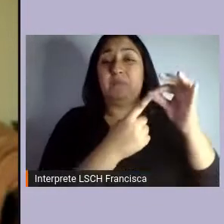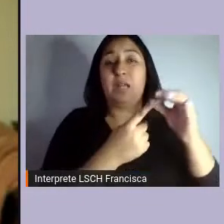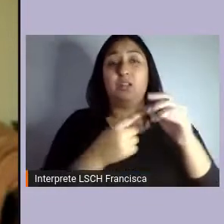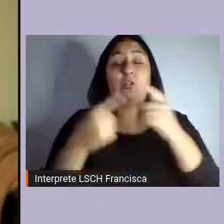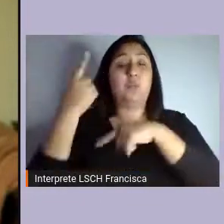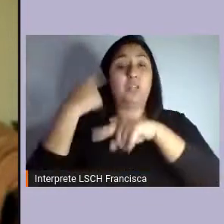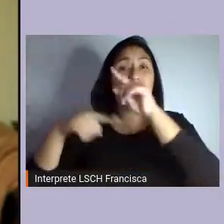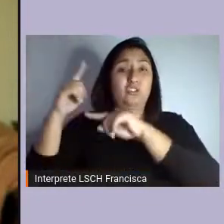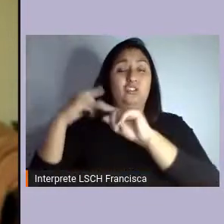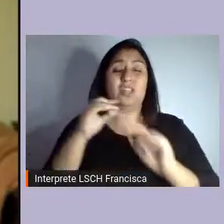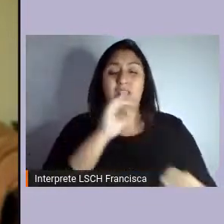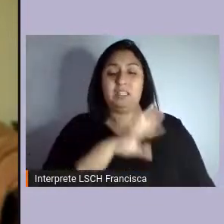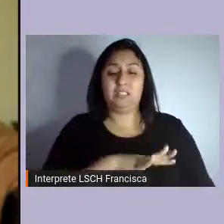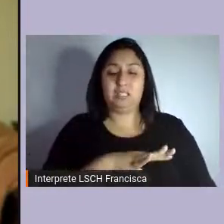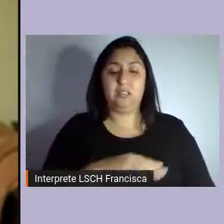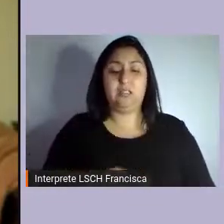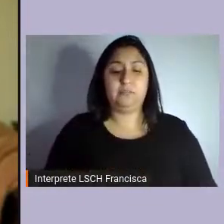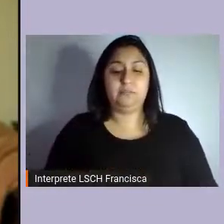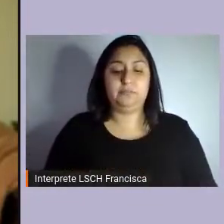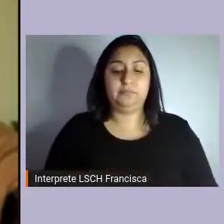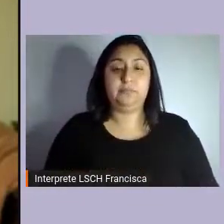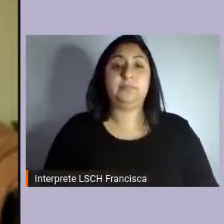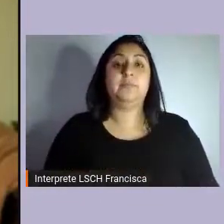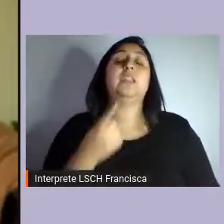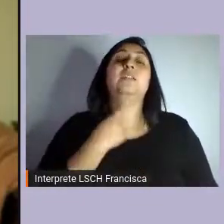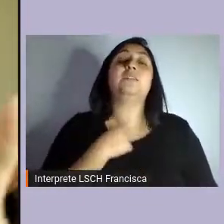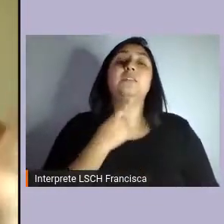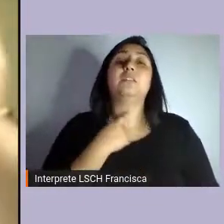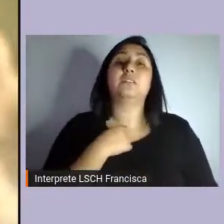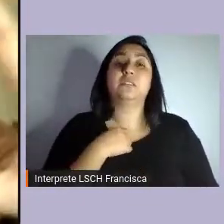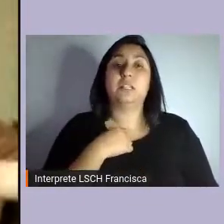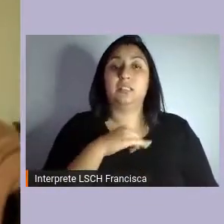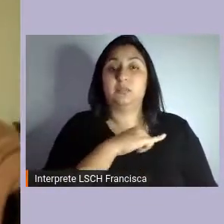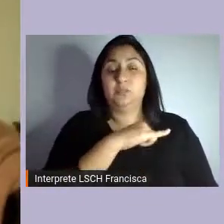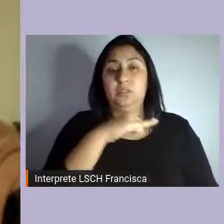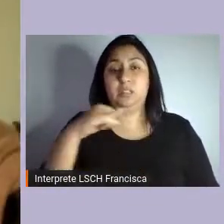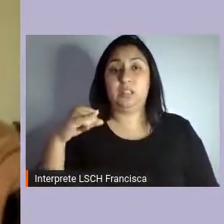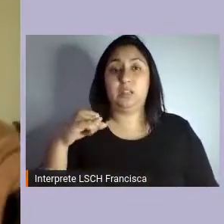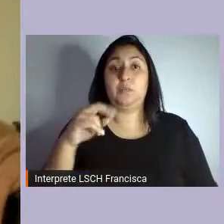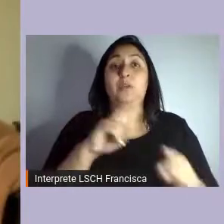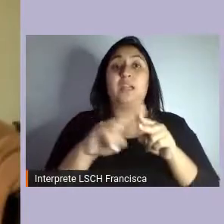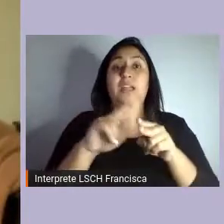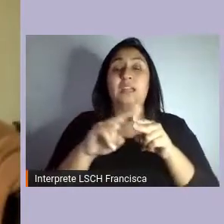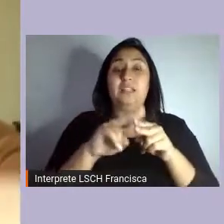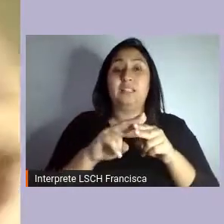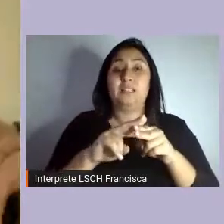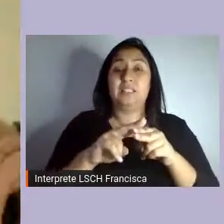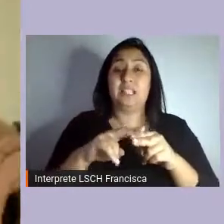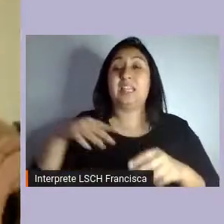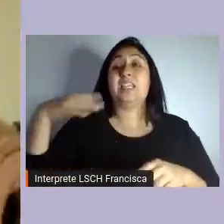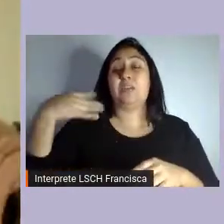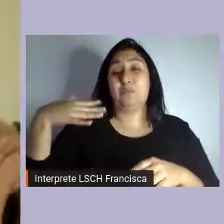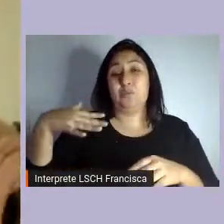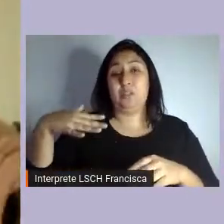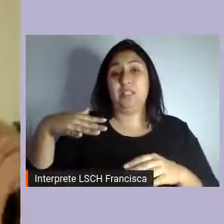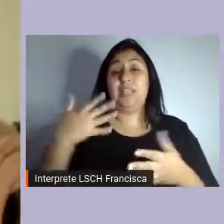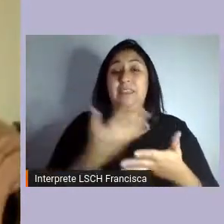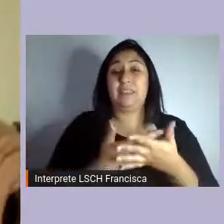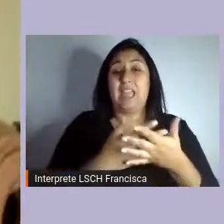aparece poquito. Y es interesante porque luego, claro, hace esta tremenda pillera Violeta para contar la historia de